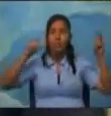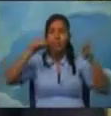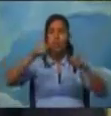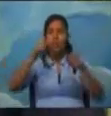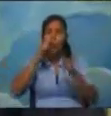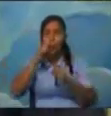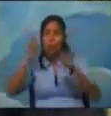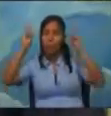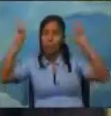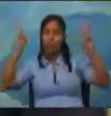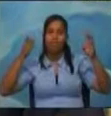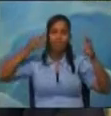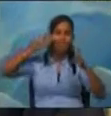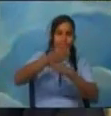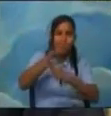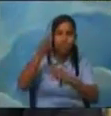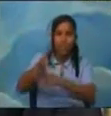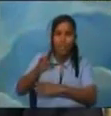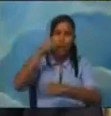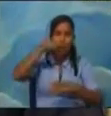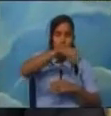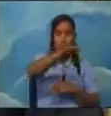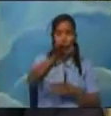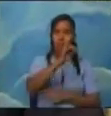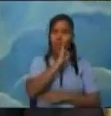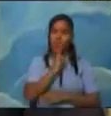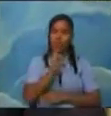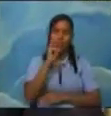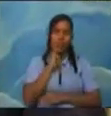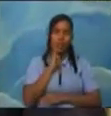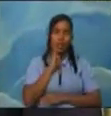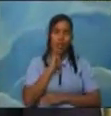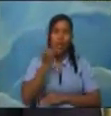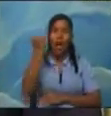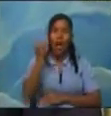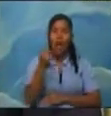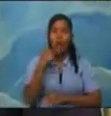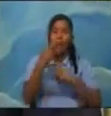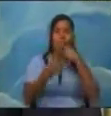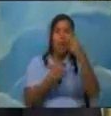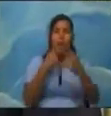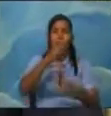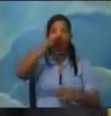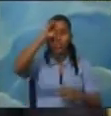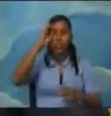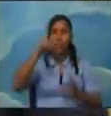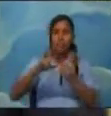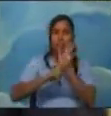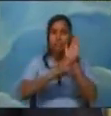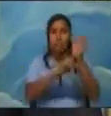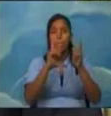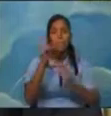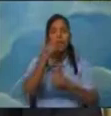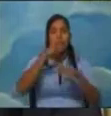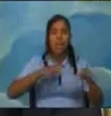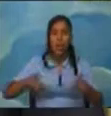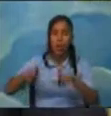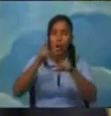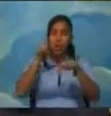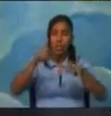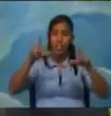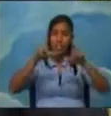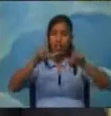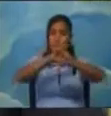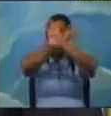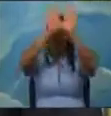transmitía al pueblo de Israel. Ahora, la voz de Dios se manifiesta en primer lugar a través de estos matutinos.